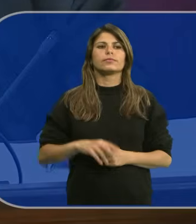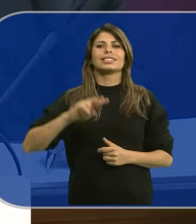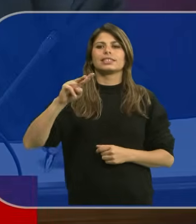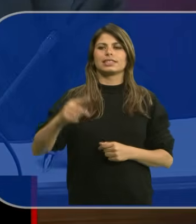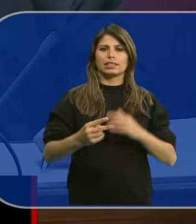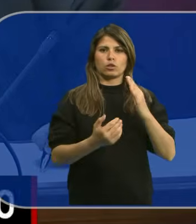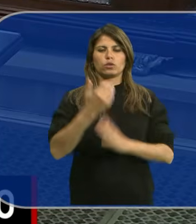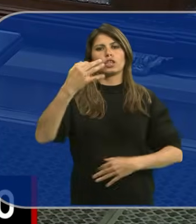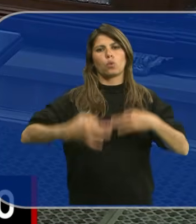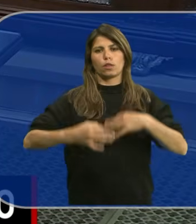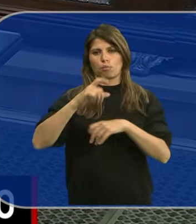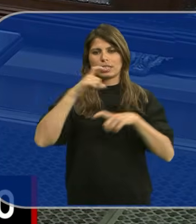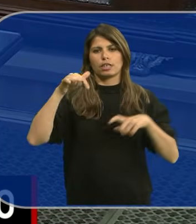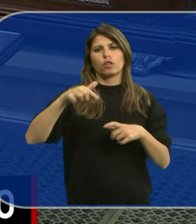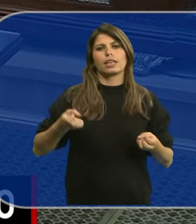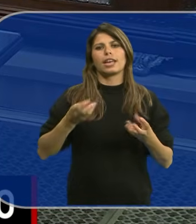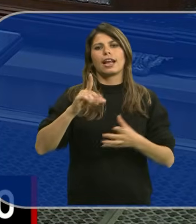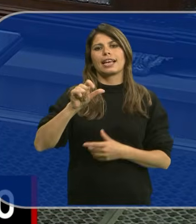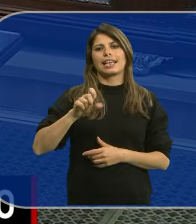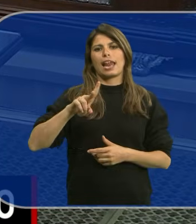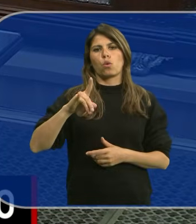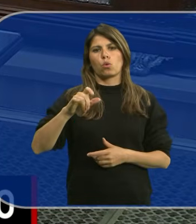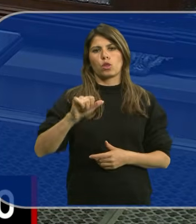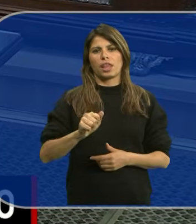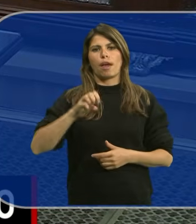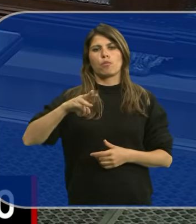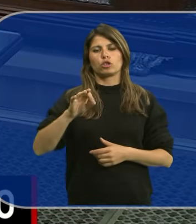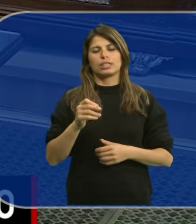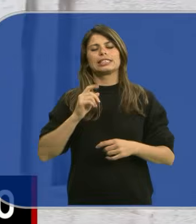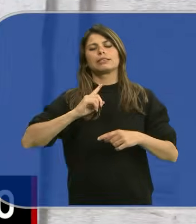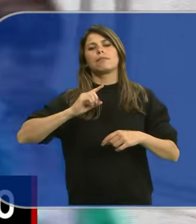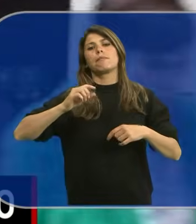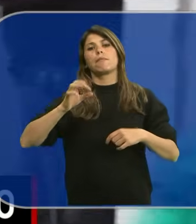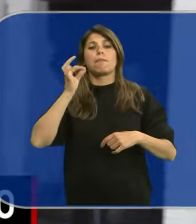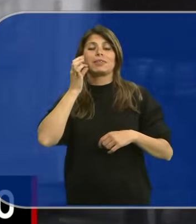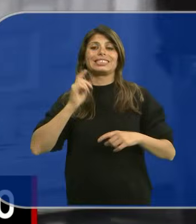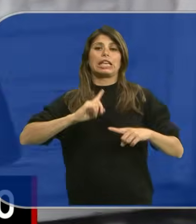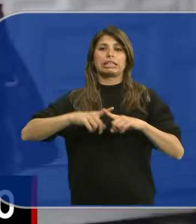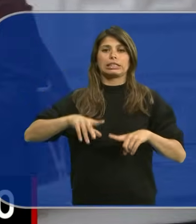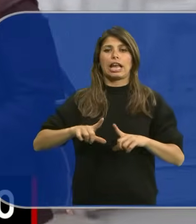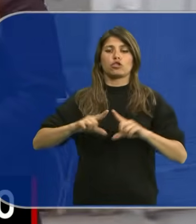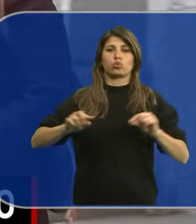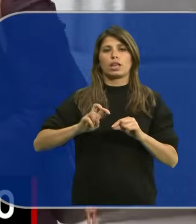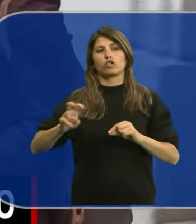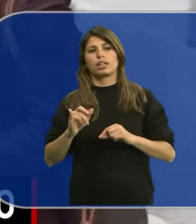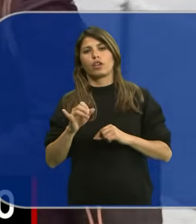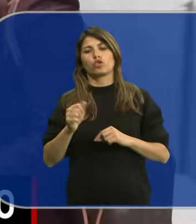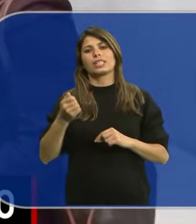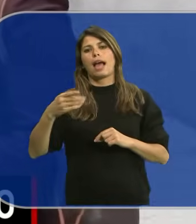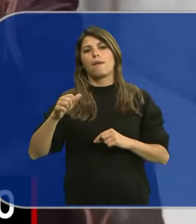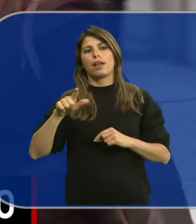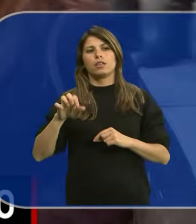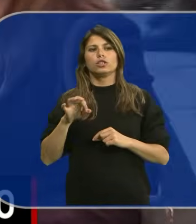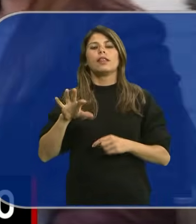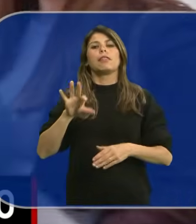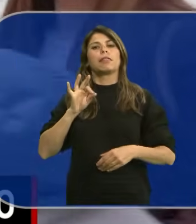Segundo día del juicio de las mascarillas, hoy ha declarado Claudia Montes, ex Miss Asturias y otra de las parejas de José Luis Ábalos. Ha defendido que accedió a su